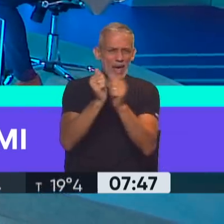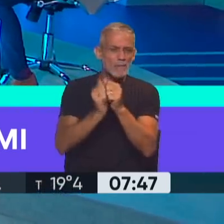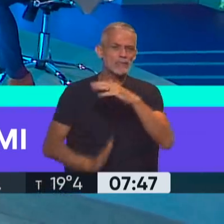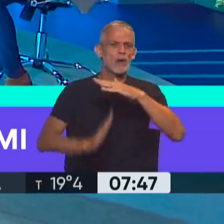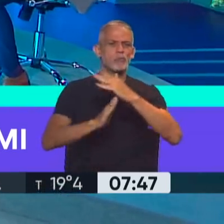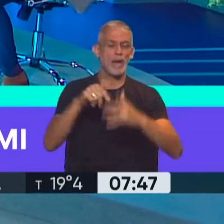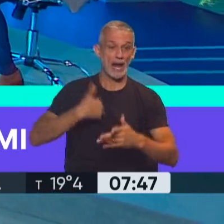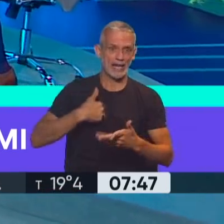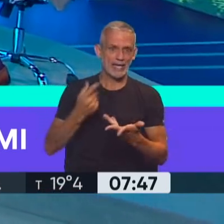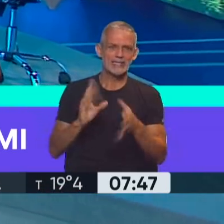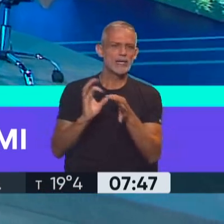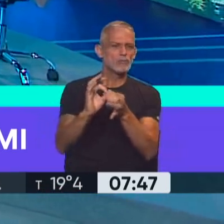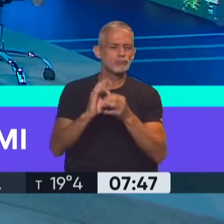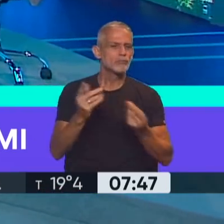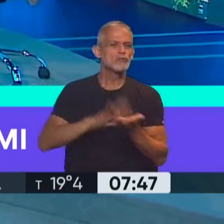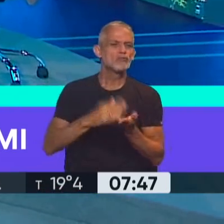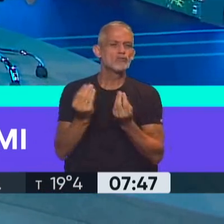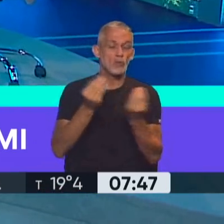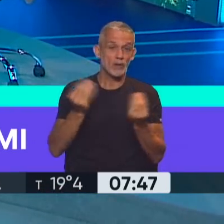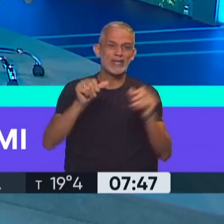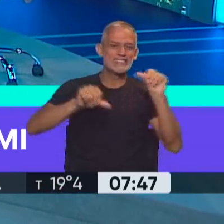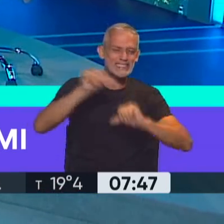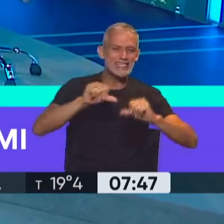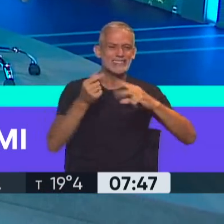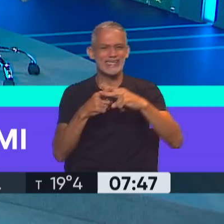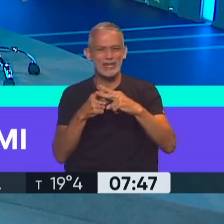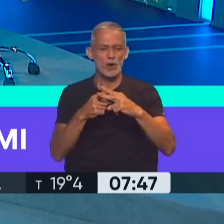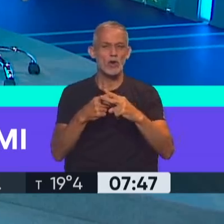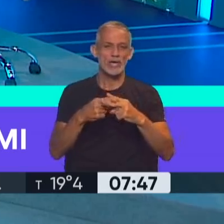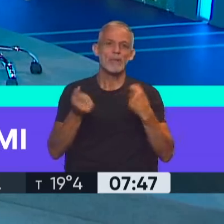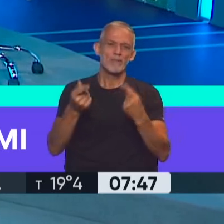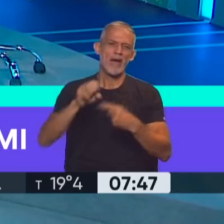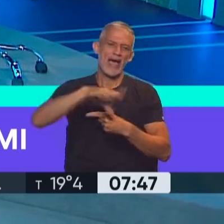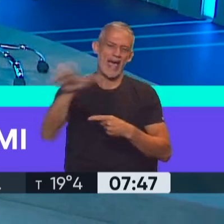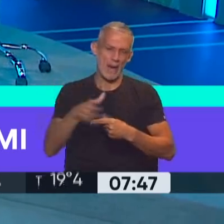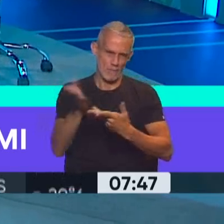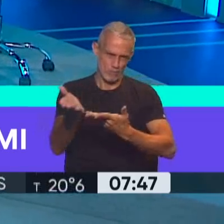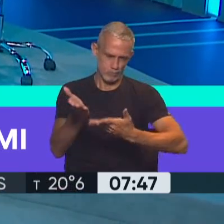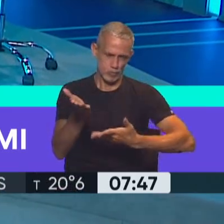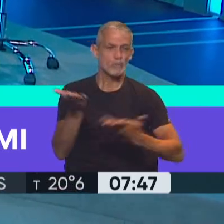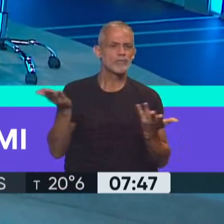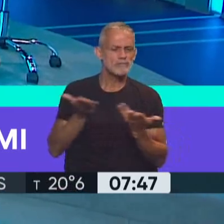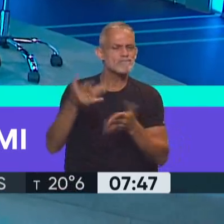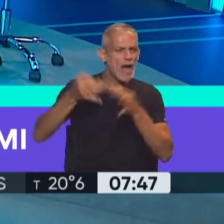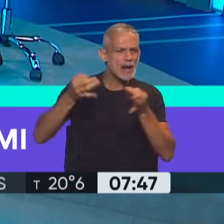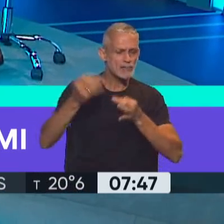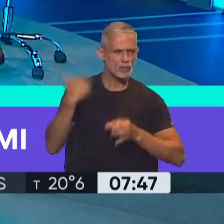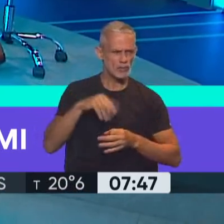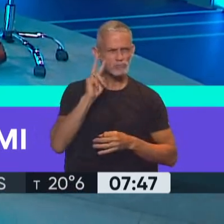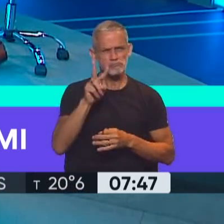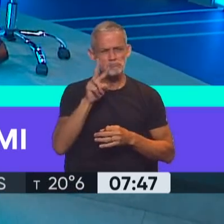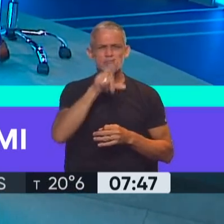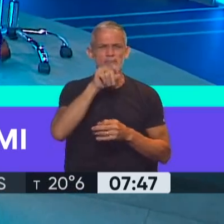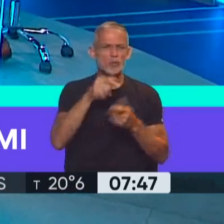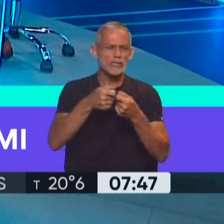en la argentina- relacionado con todo lo que tiene que ver con ciencia y tecnología para el agro y con él vamos a estar analizando porque lo estuvimos leyendo por redes sociales